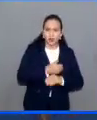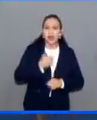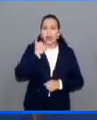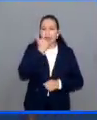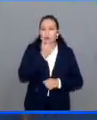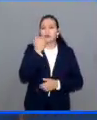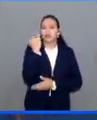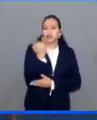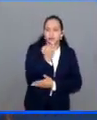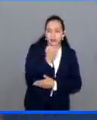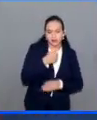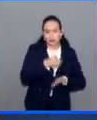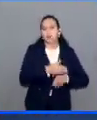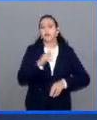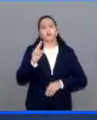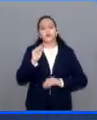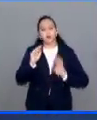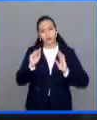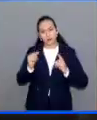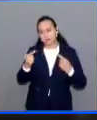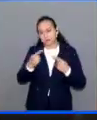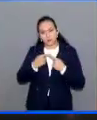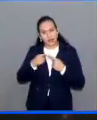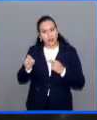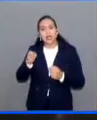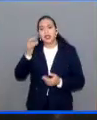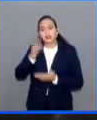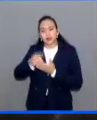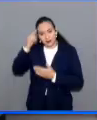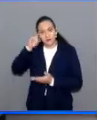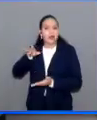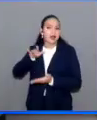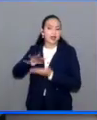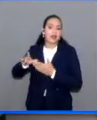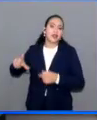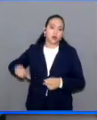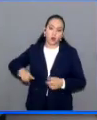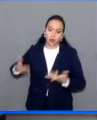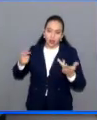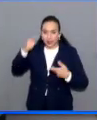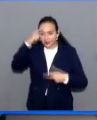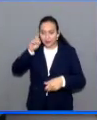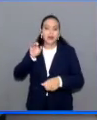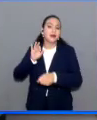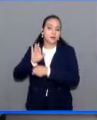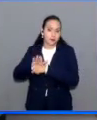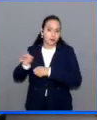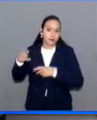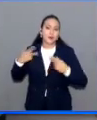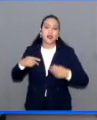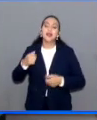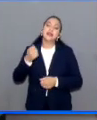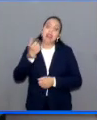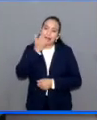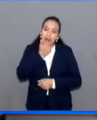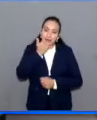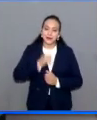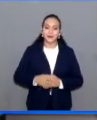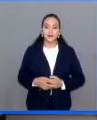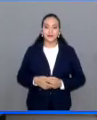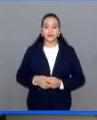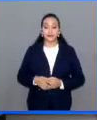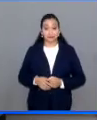preescolar, pues se trata de una medida de política pública. En estos niveles es donde se presenta con